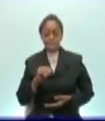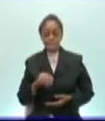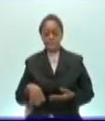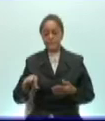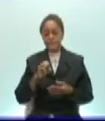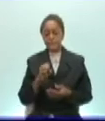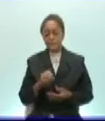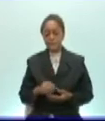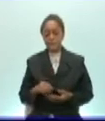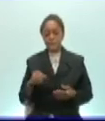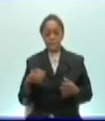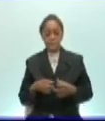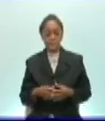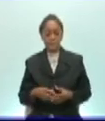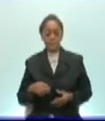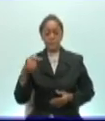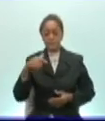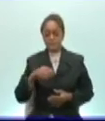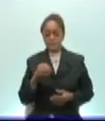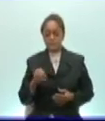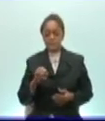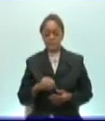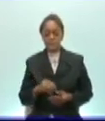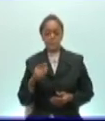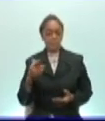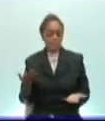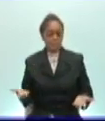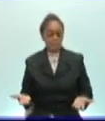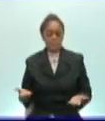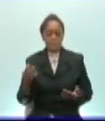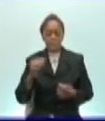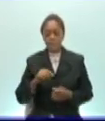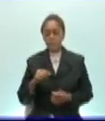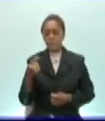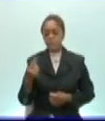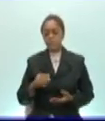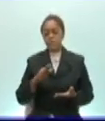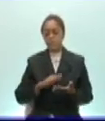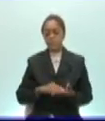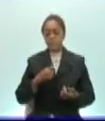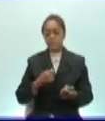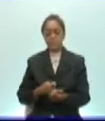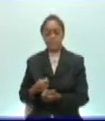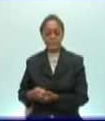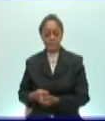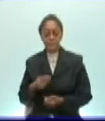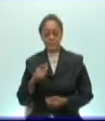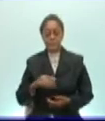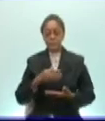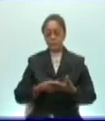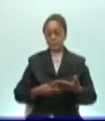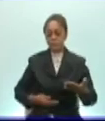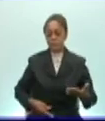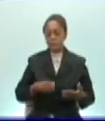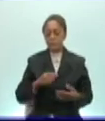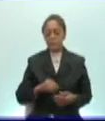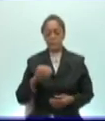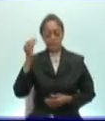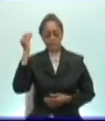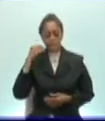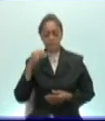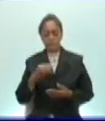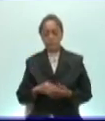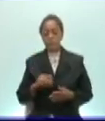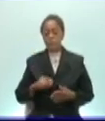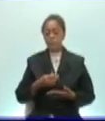resolución conjunta justifica la intervención, pero a su vez es una declaración de guerra. Este es un documento que hay que caracterizar muy bien porque después para